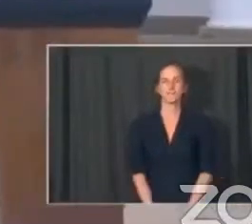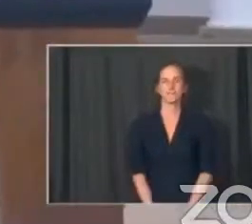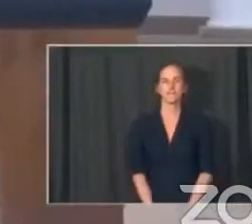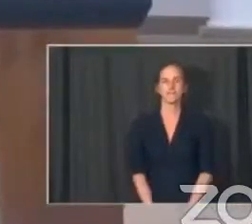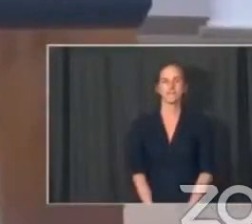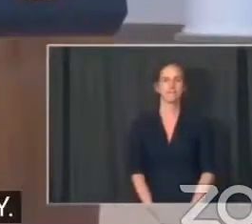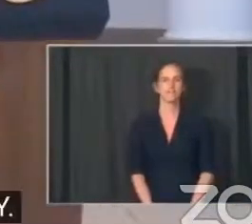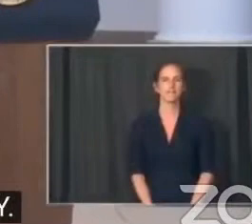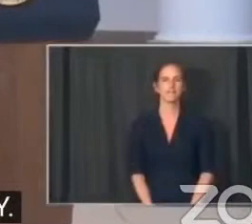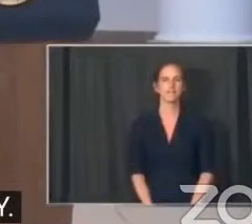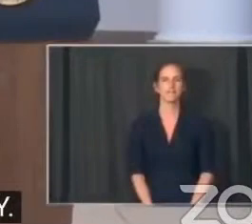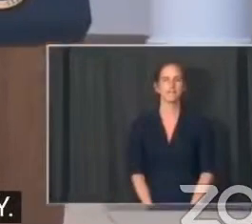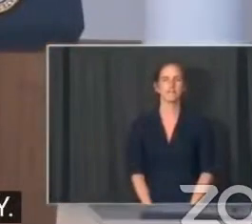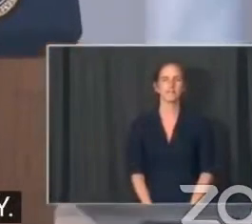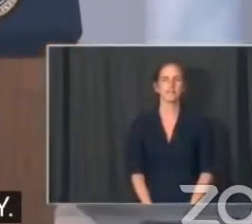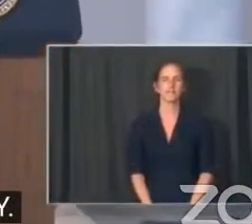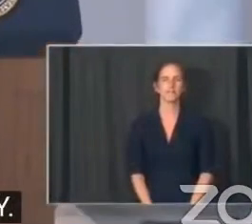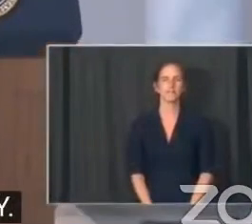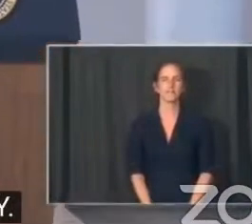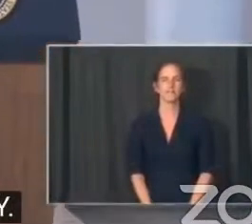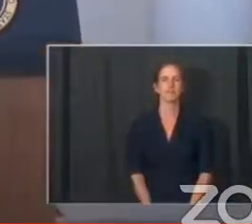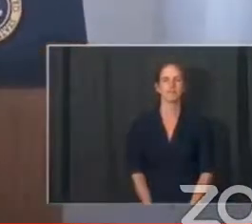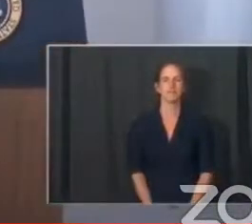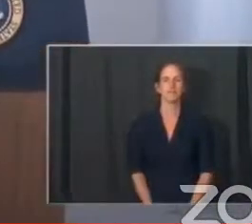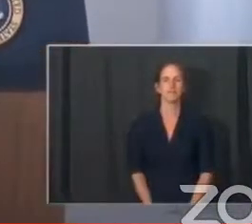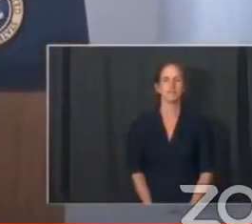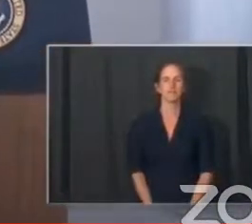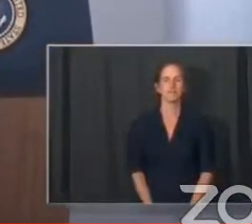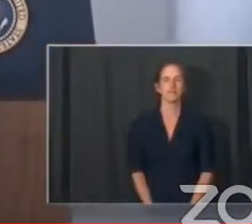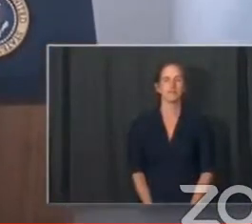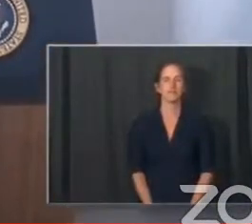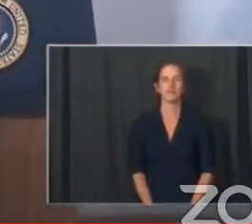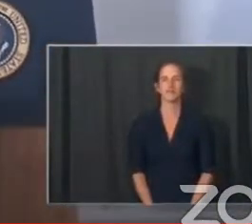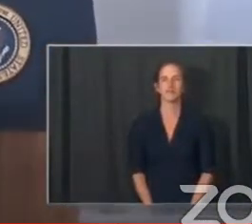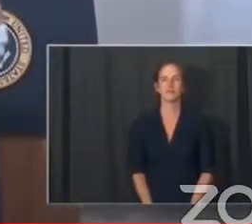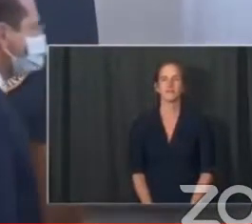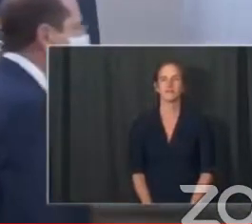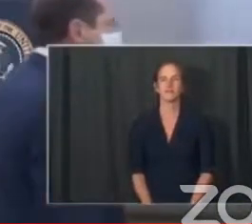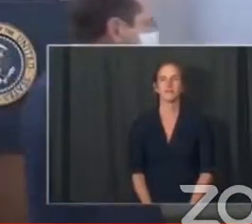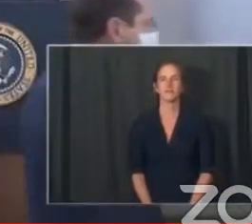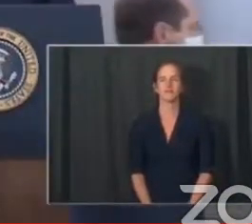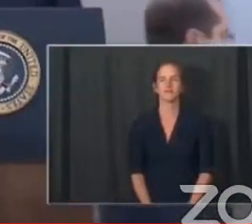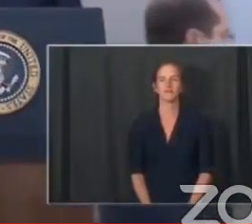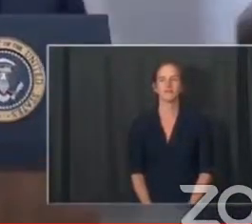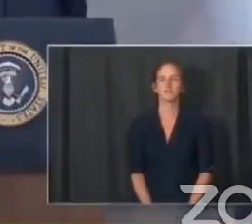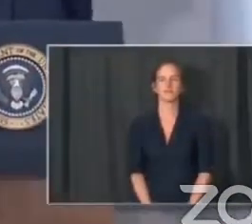Muchas gracias. Esta ha sido la intervención del presidente Donald Trump. Gracias por estar